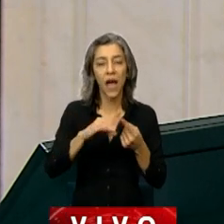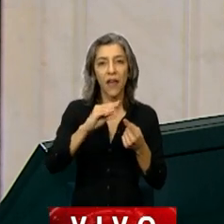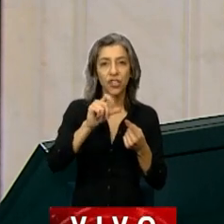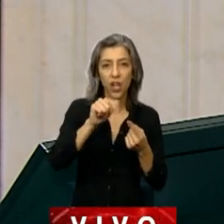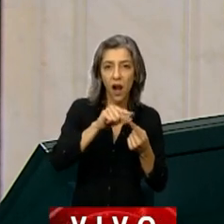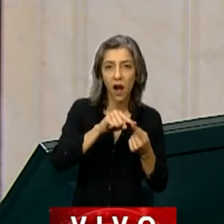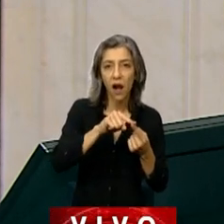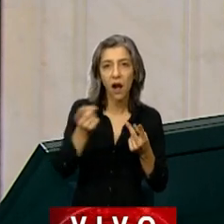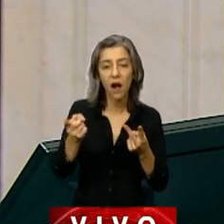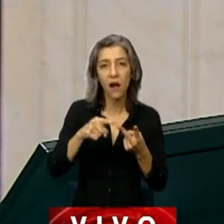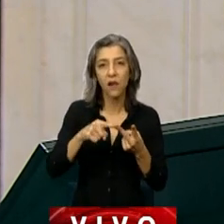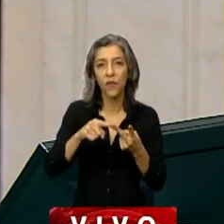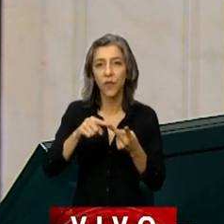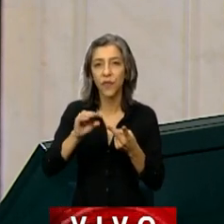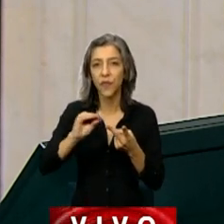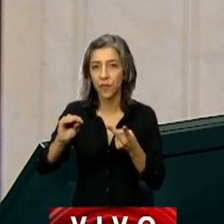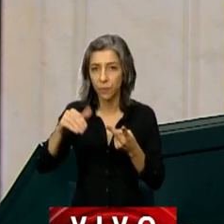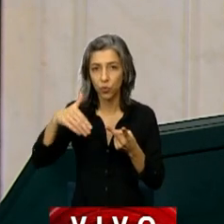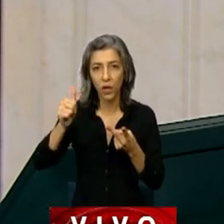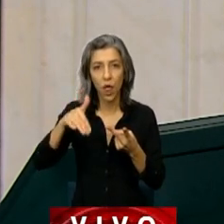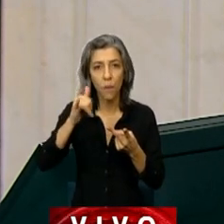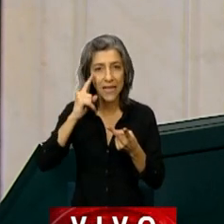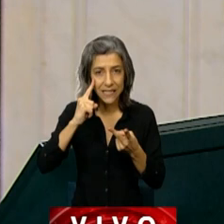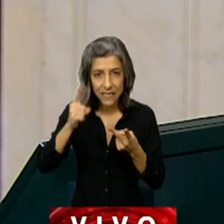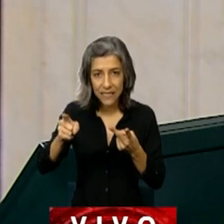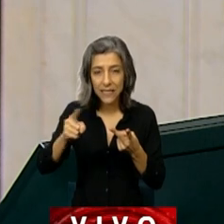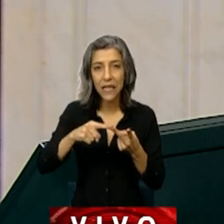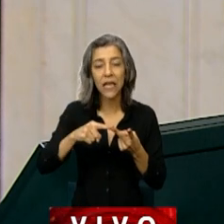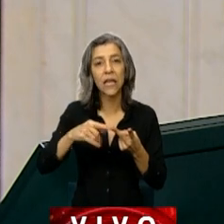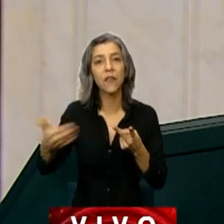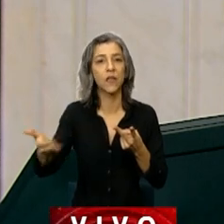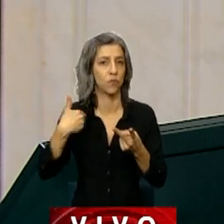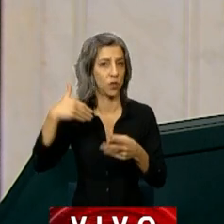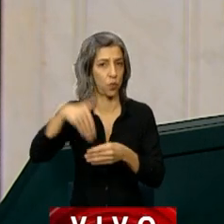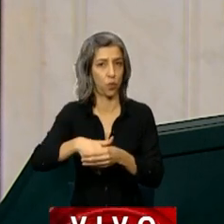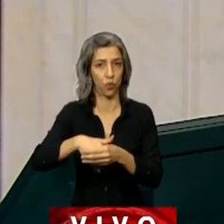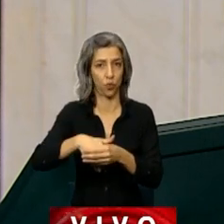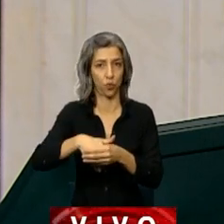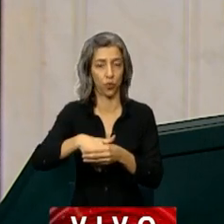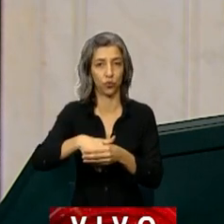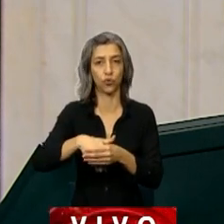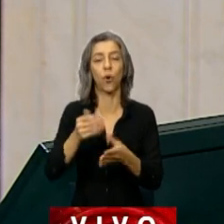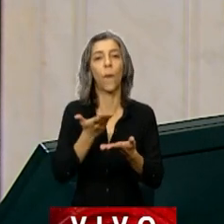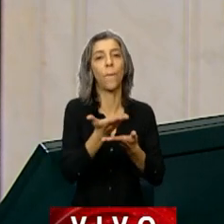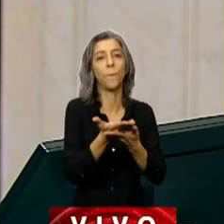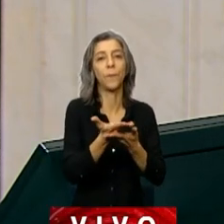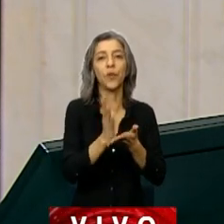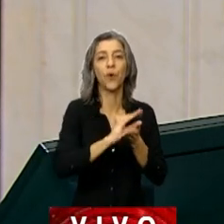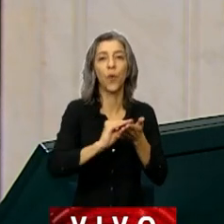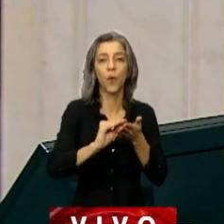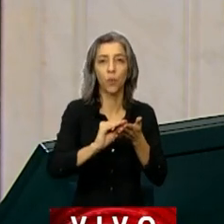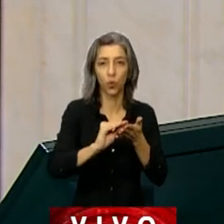Chala, y el diputado Rubén Manzi. Y después se va a poner en votación. Le quiero pedir al diputado Gustavo